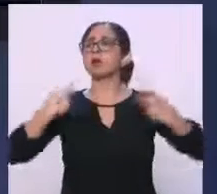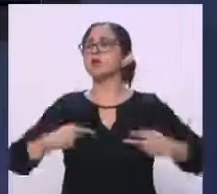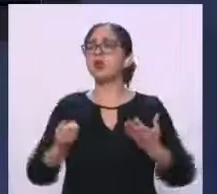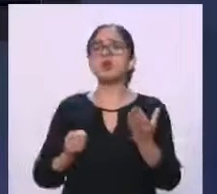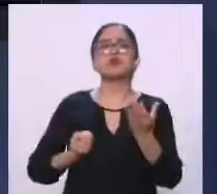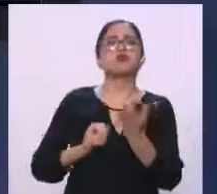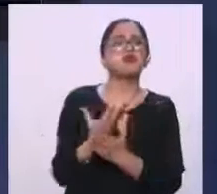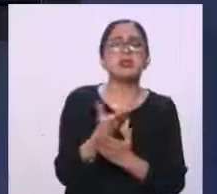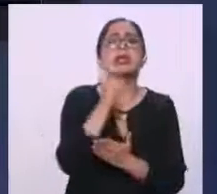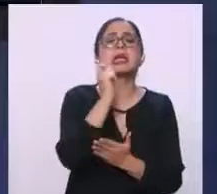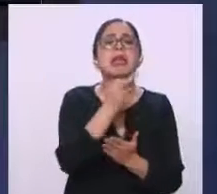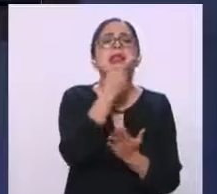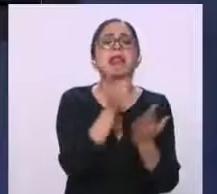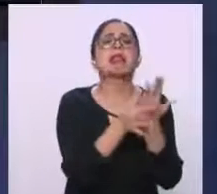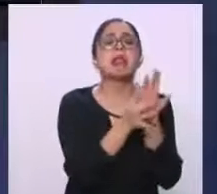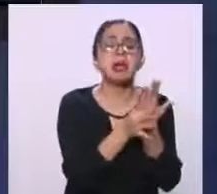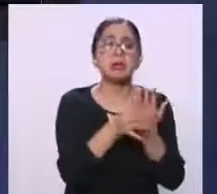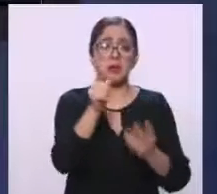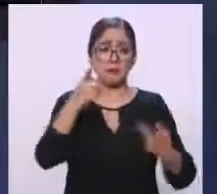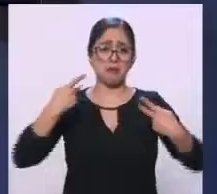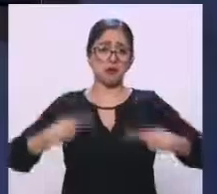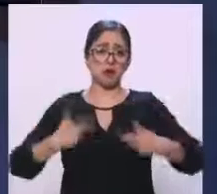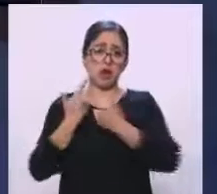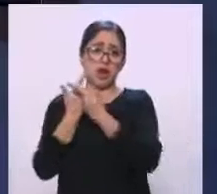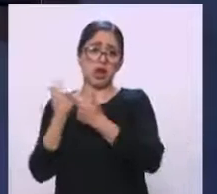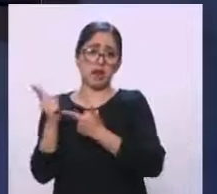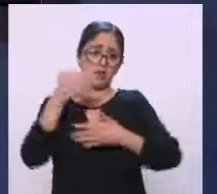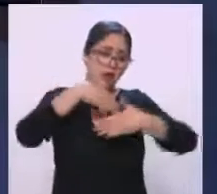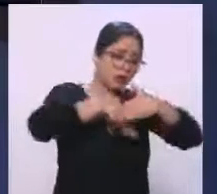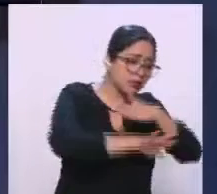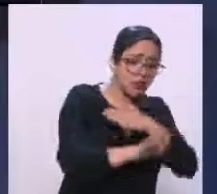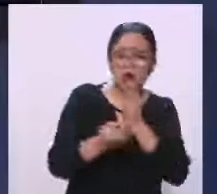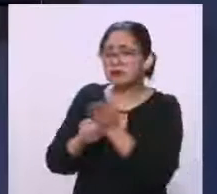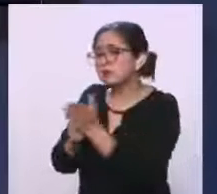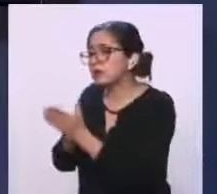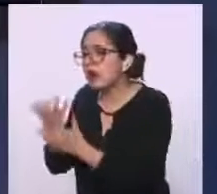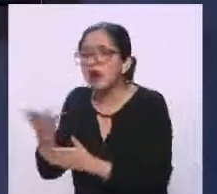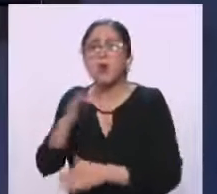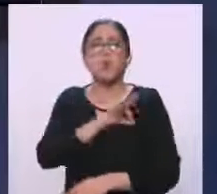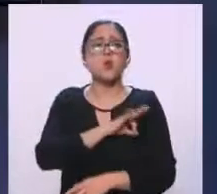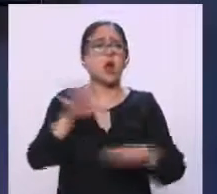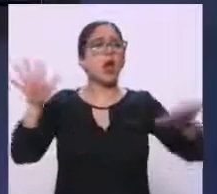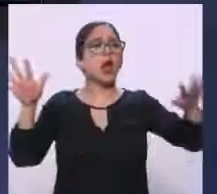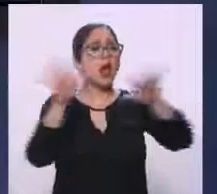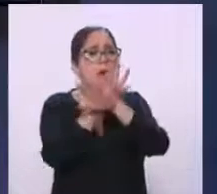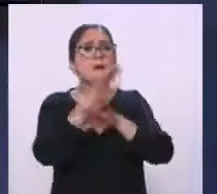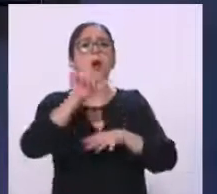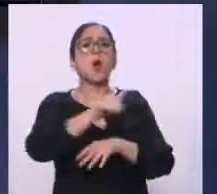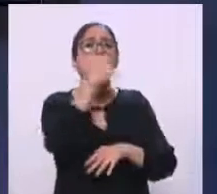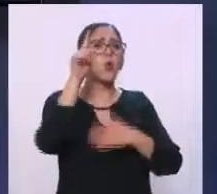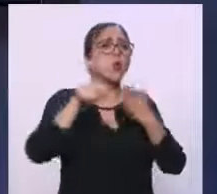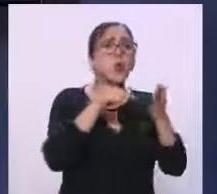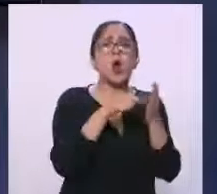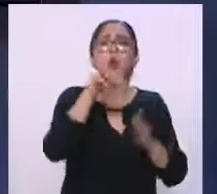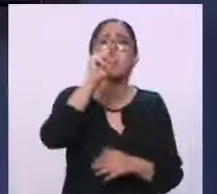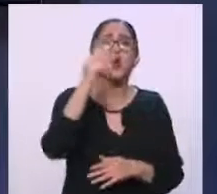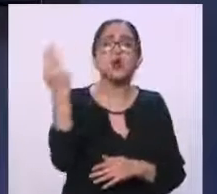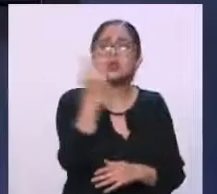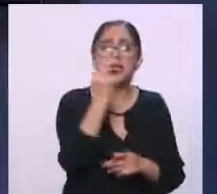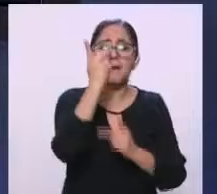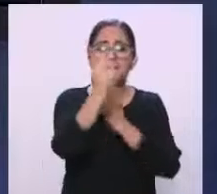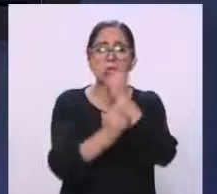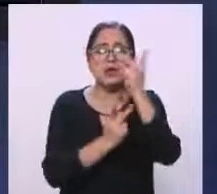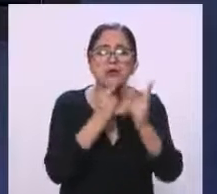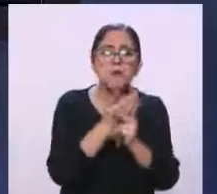personas de entrar, salir, viajar y mudar de residencia en la República sin necesidad de carta de seguridad, de pasaporte, salvoconducto u